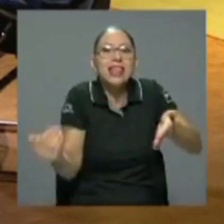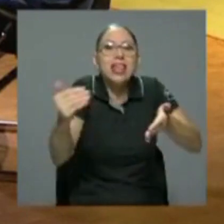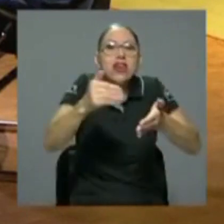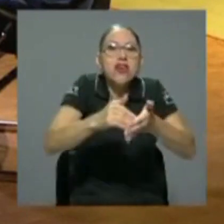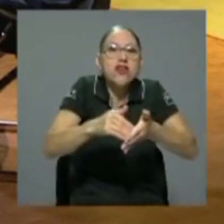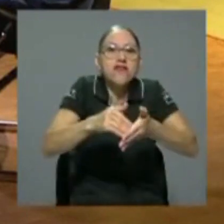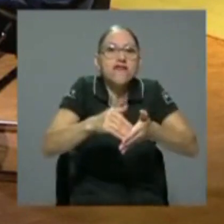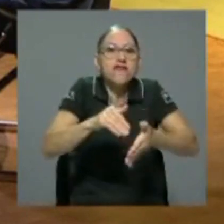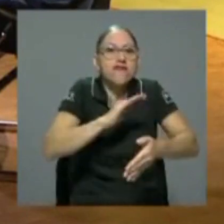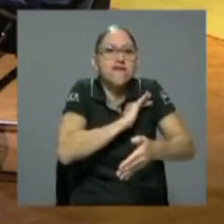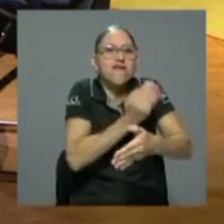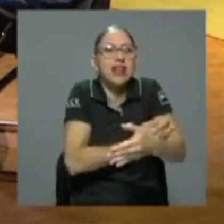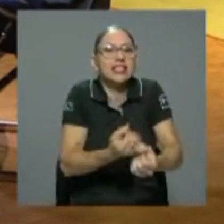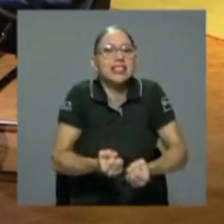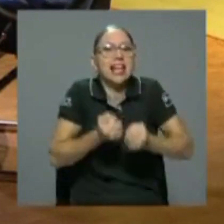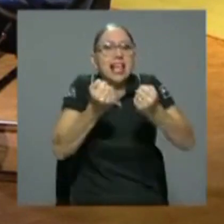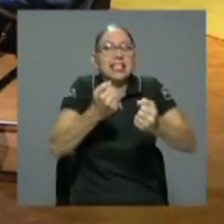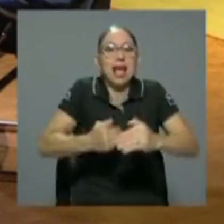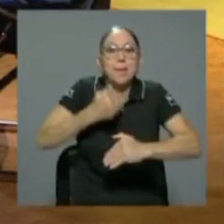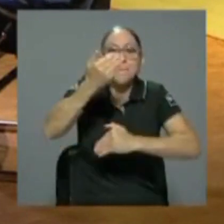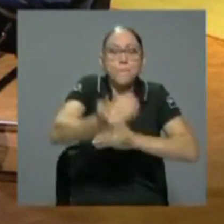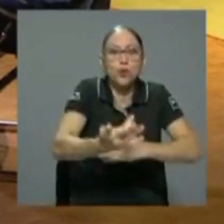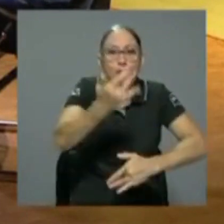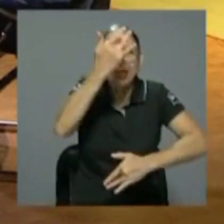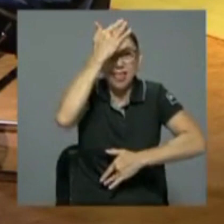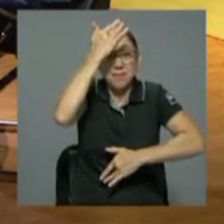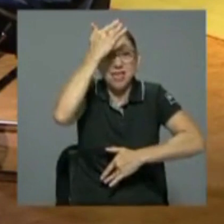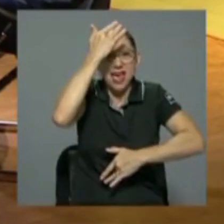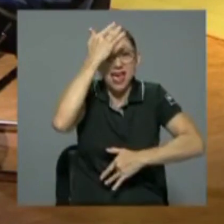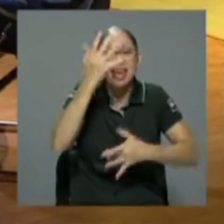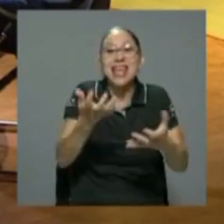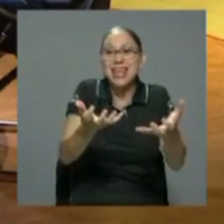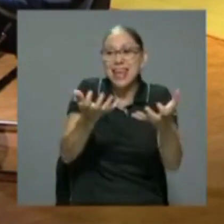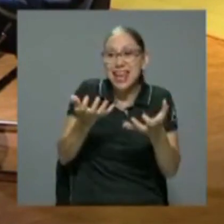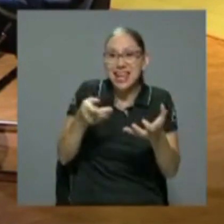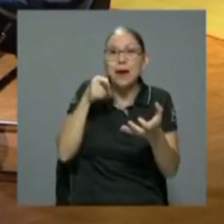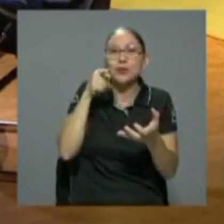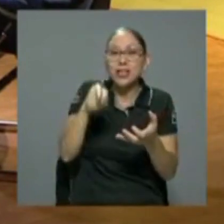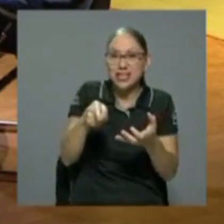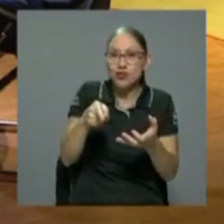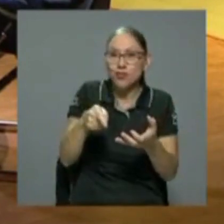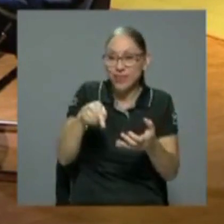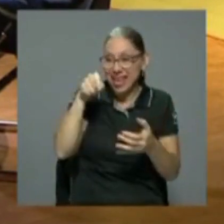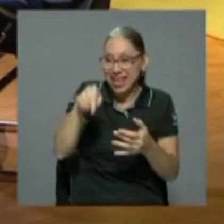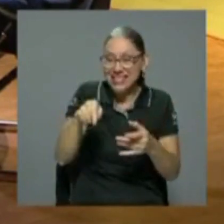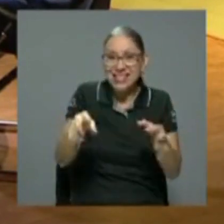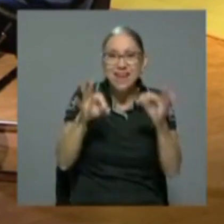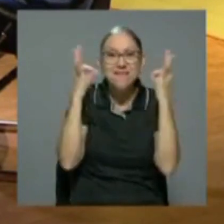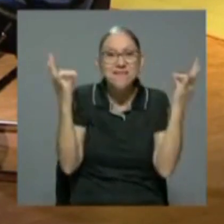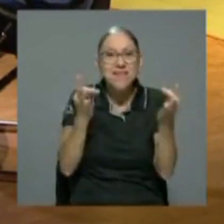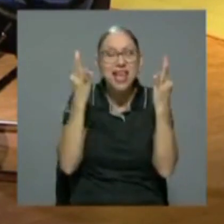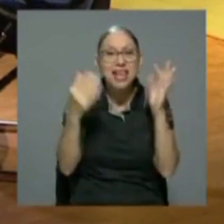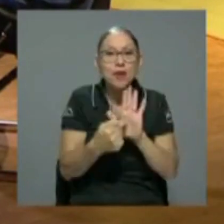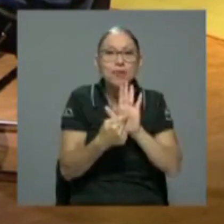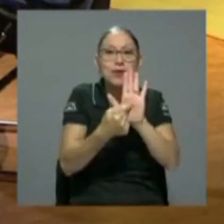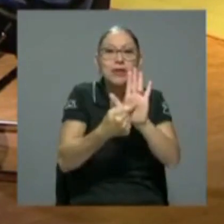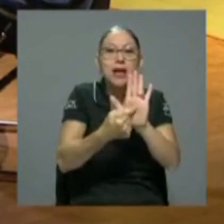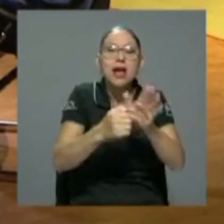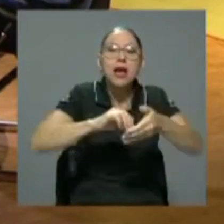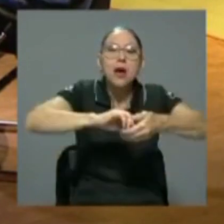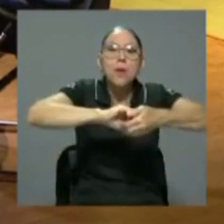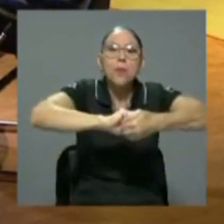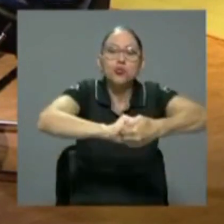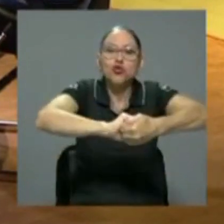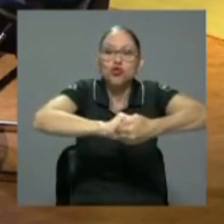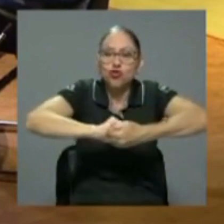queríamos hacer la diferencia a cualquier otra feria, que esta tenía como orientación dar muestras de solidaridad. La primera muestra